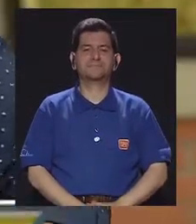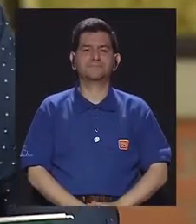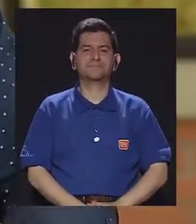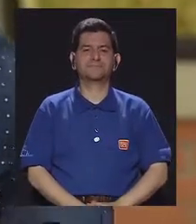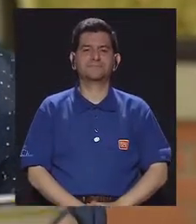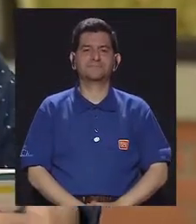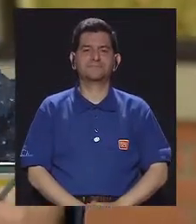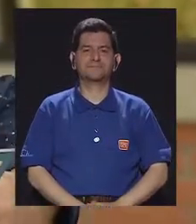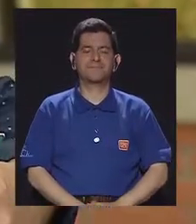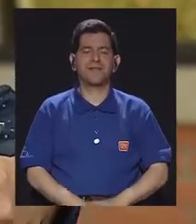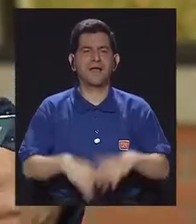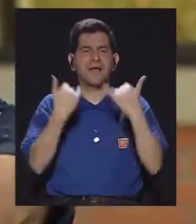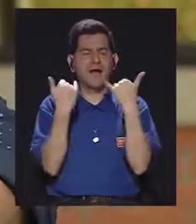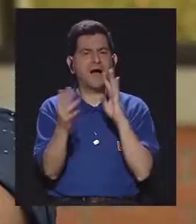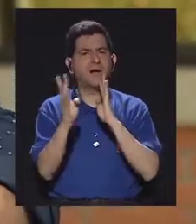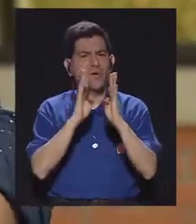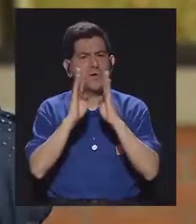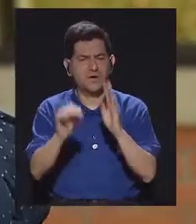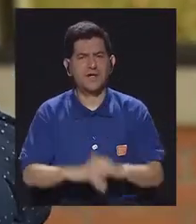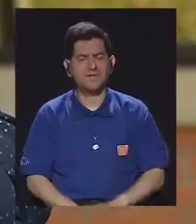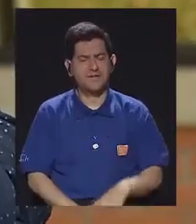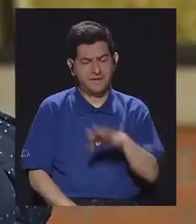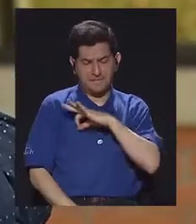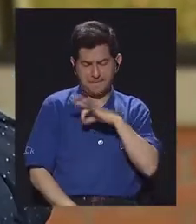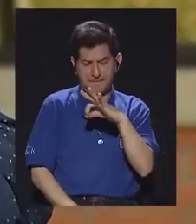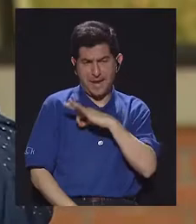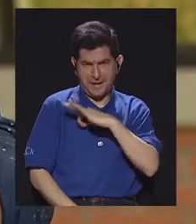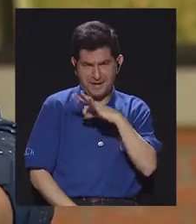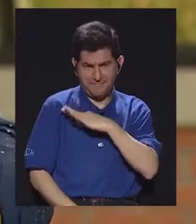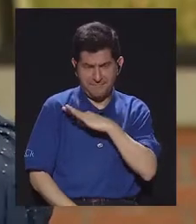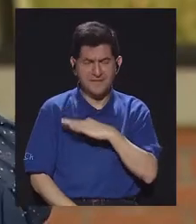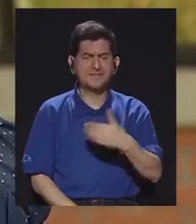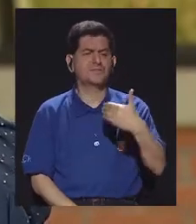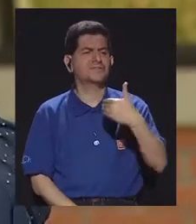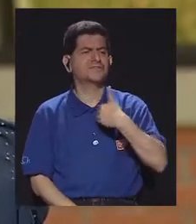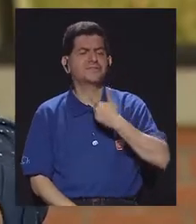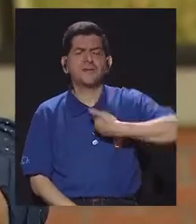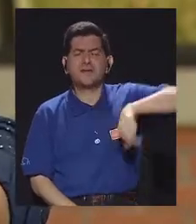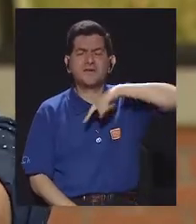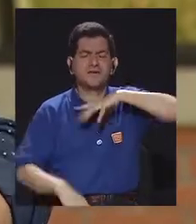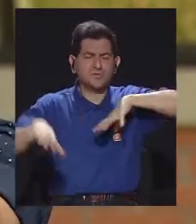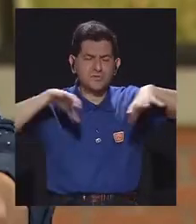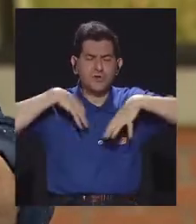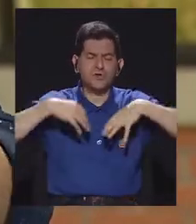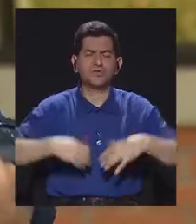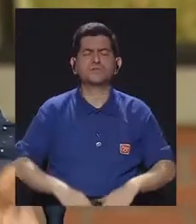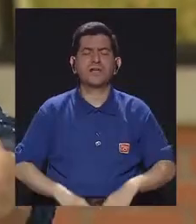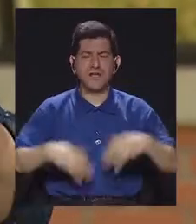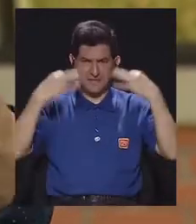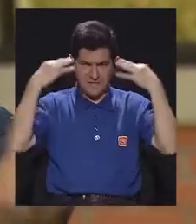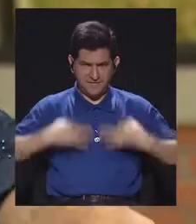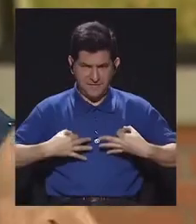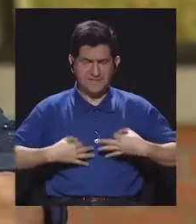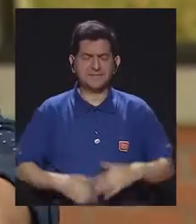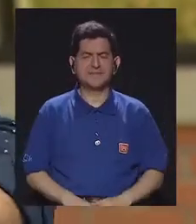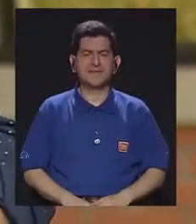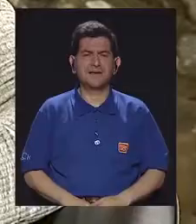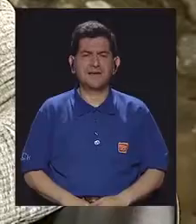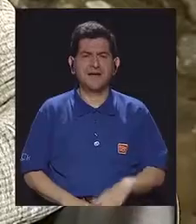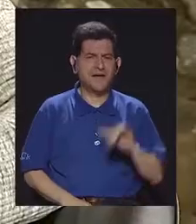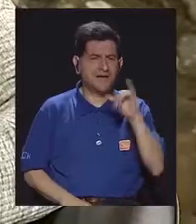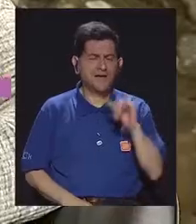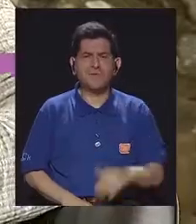Gabriela, hablemos de cuáles son los beneficios que vamos a obtener de la actividad física, del ejercicio y de la